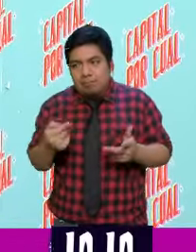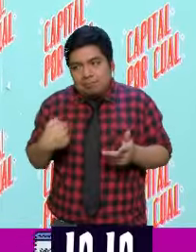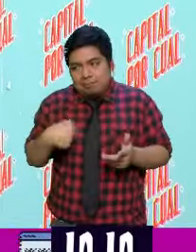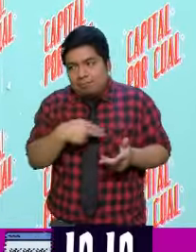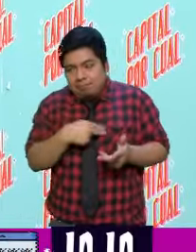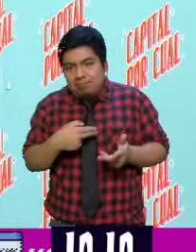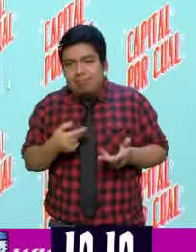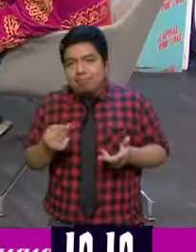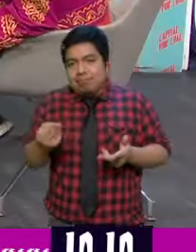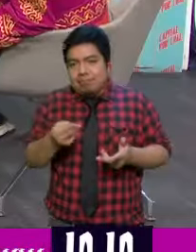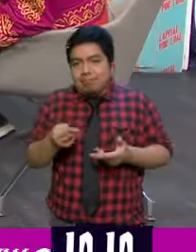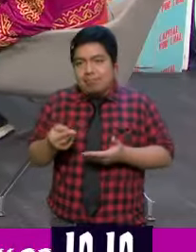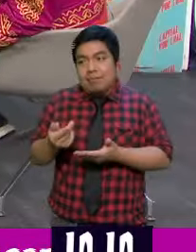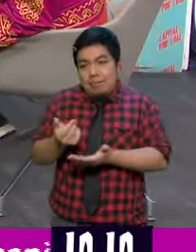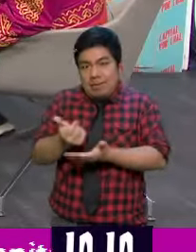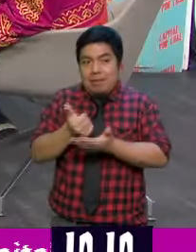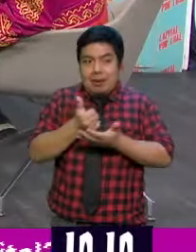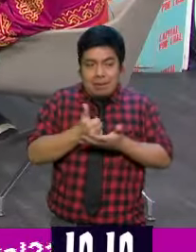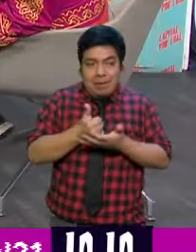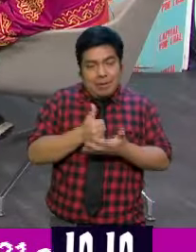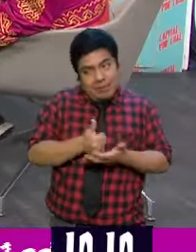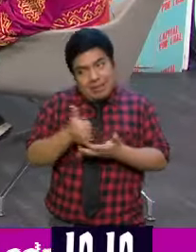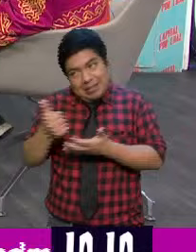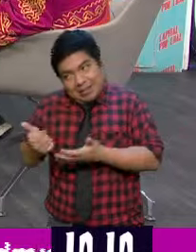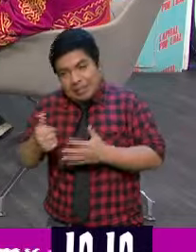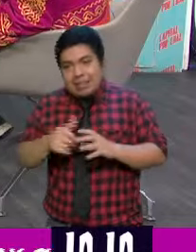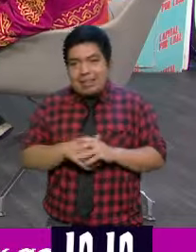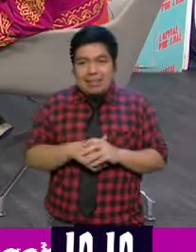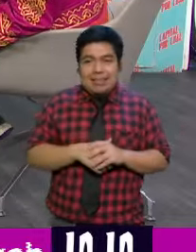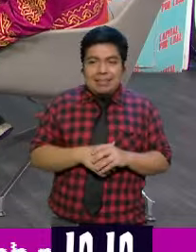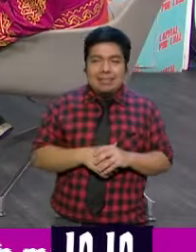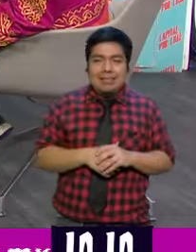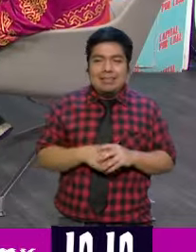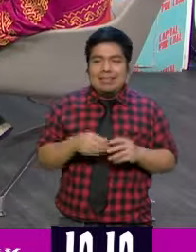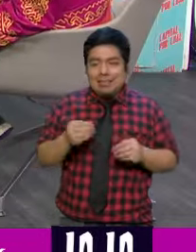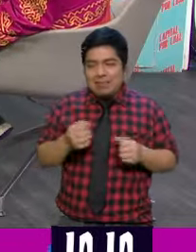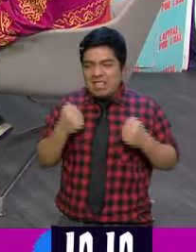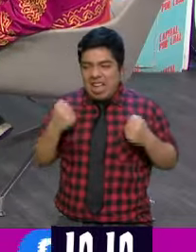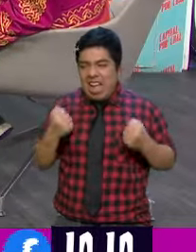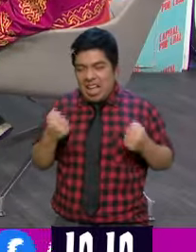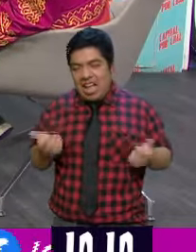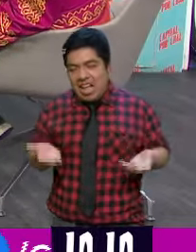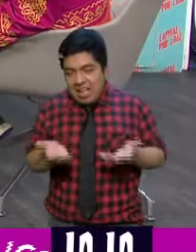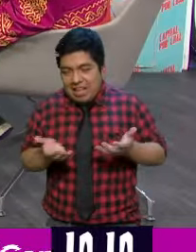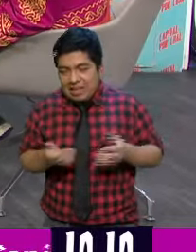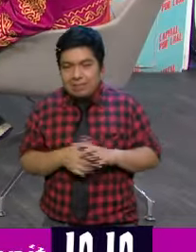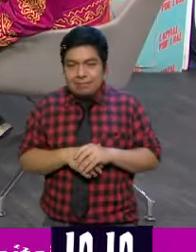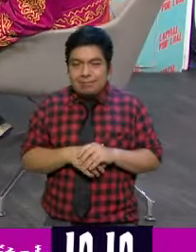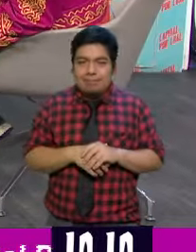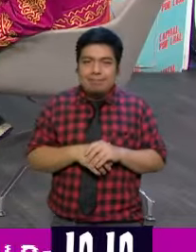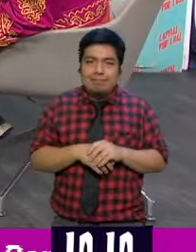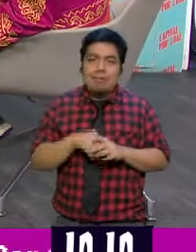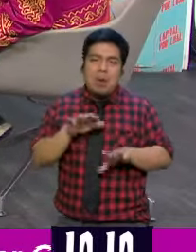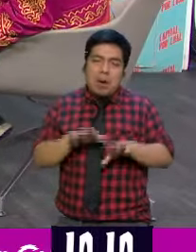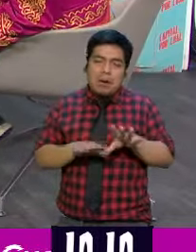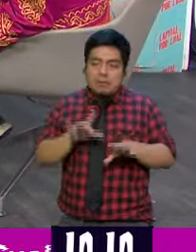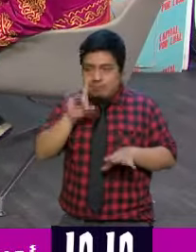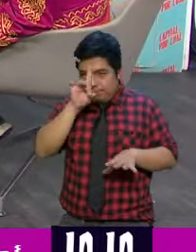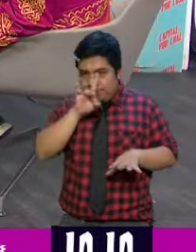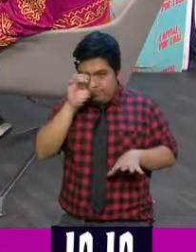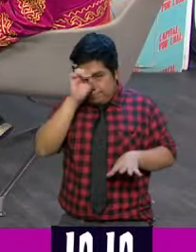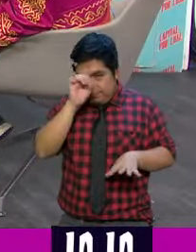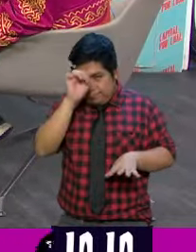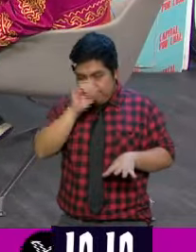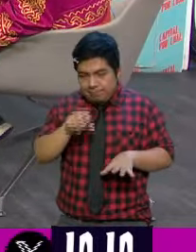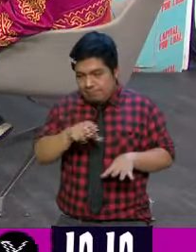apoyo para poder armar la base. Pues el apoyo es mucho aliento, les echan porras. Pero sí, ¿O les dan tips de cómo